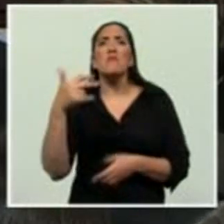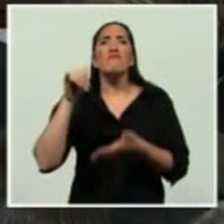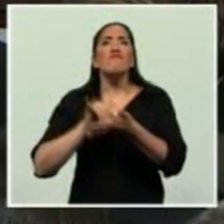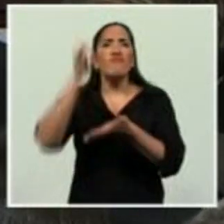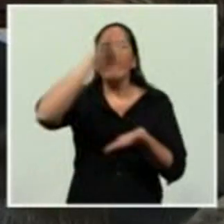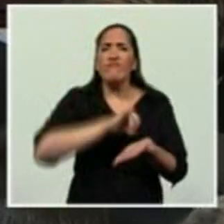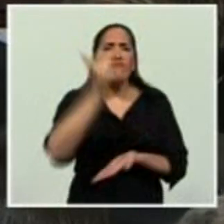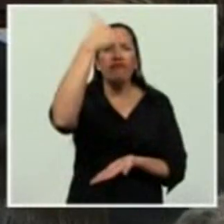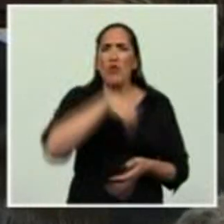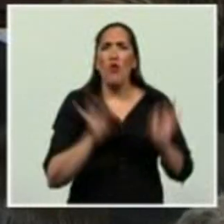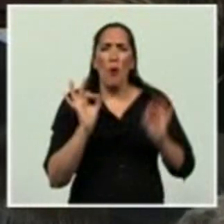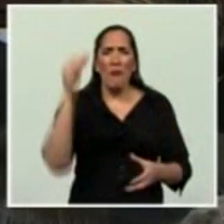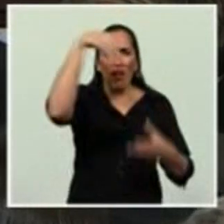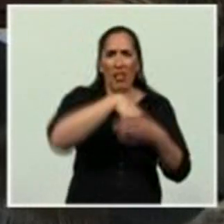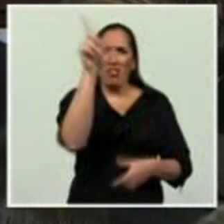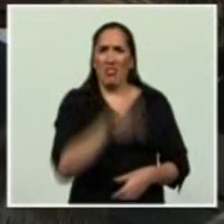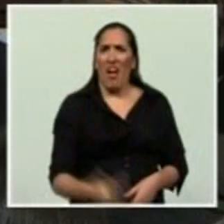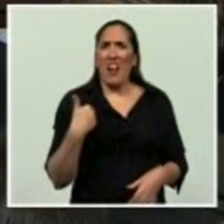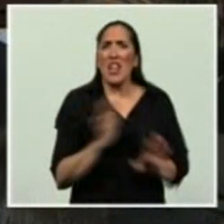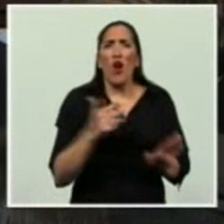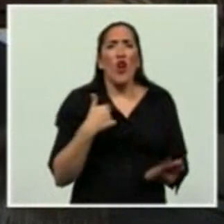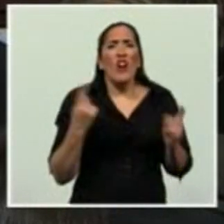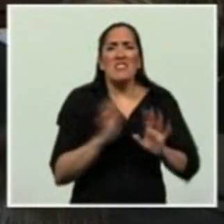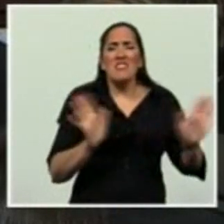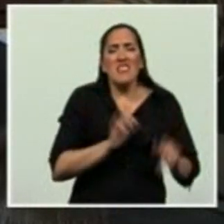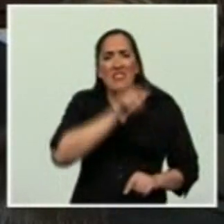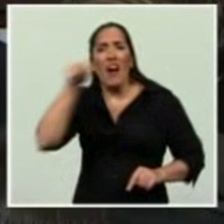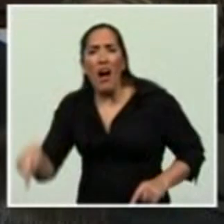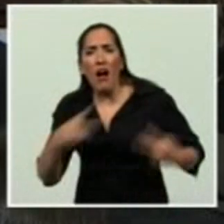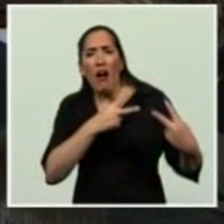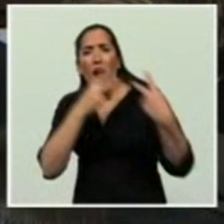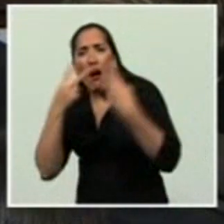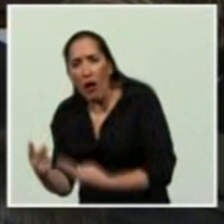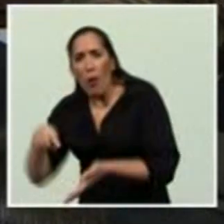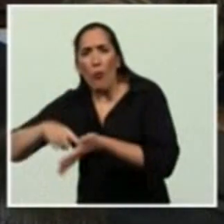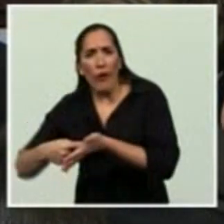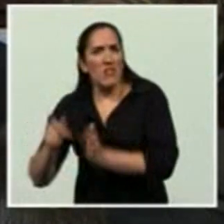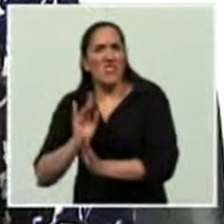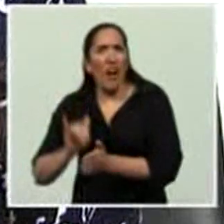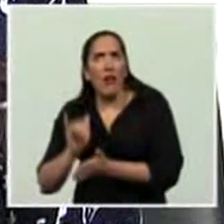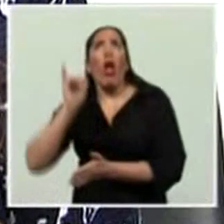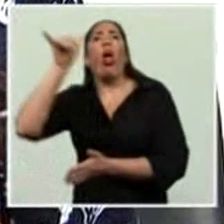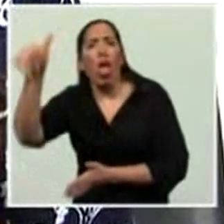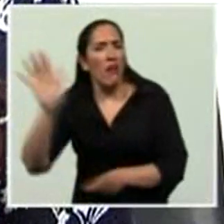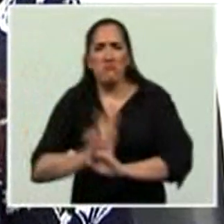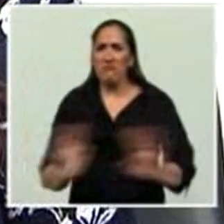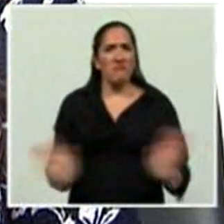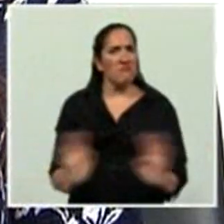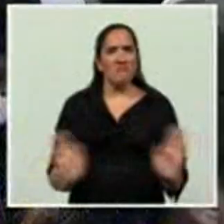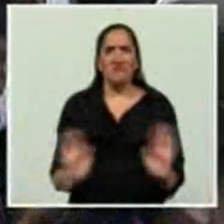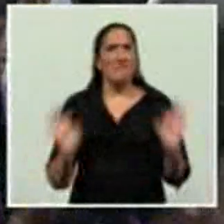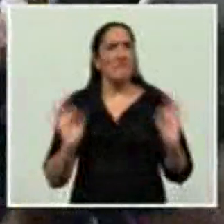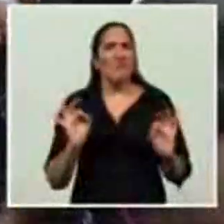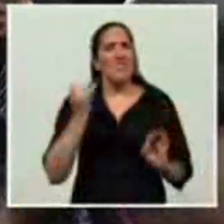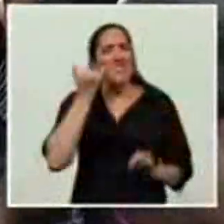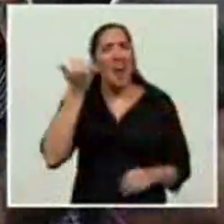interconexiones en el país sin tener que tocar la ciudad de Buenos Aires Y es que Y es